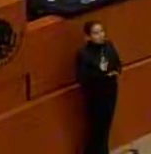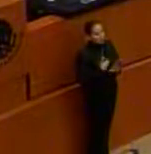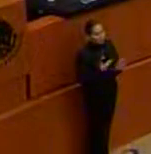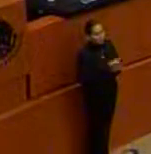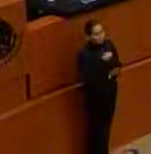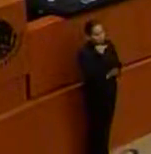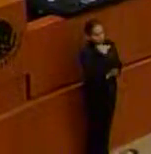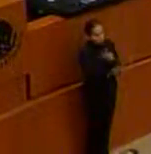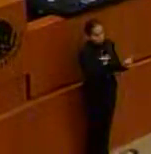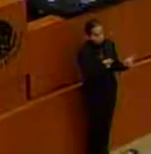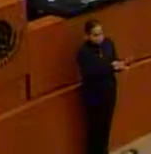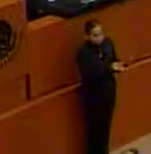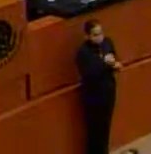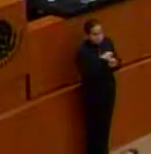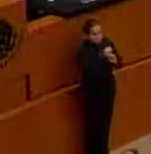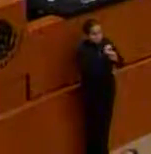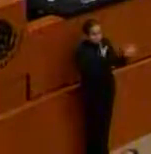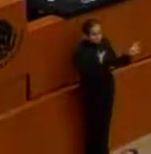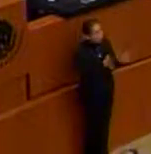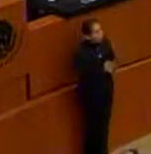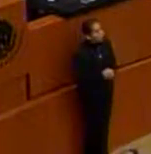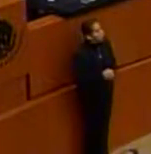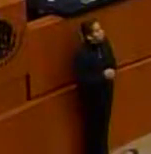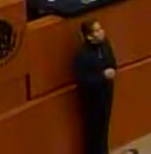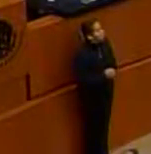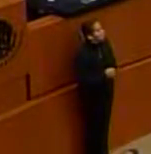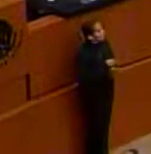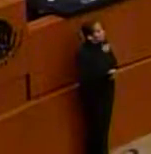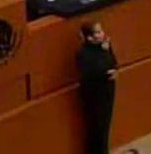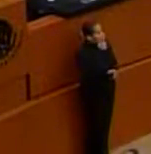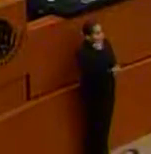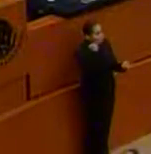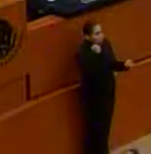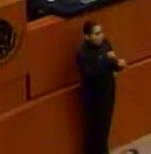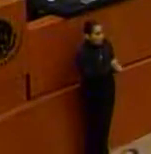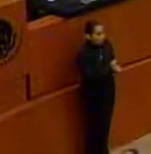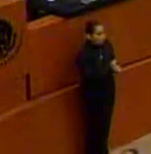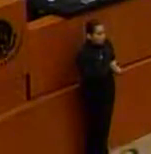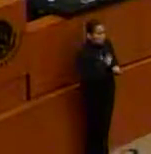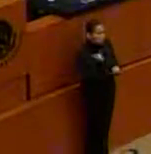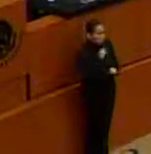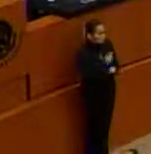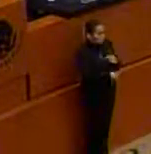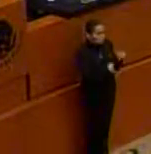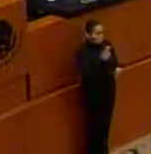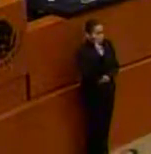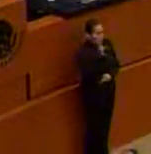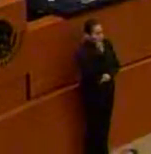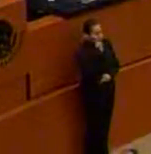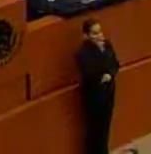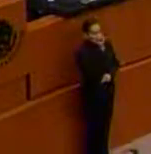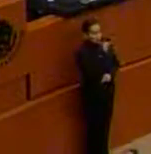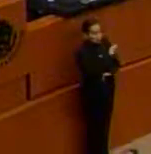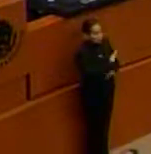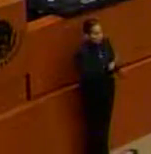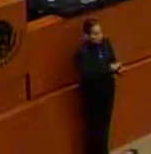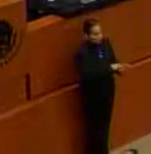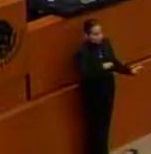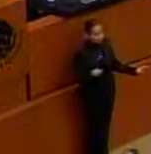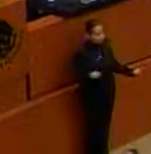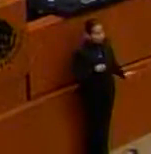Primero que nada, nada más quisiera hacer una pequeña aclaración. Ya desde hace un año no estoy en la Universidad